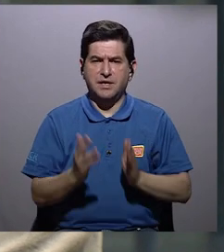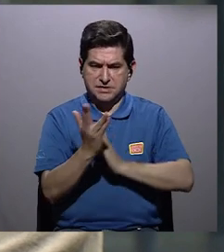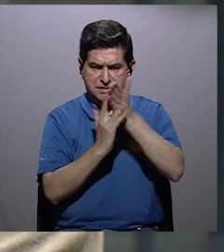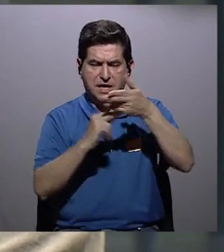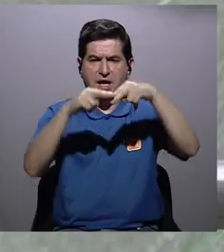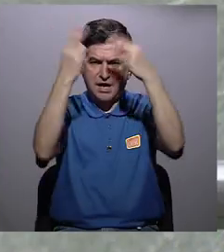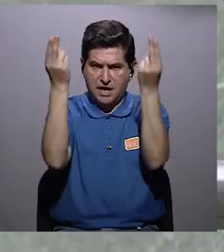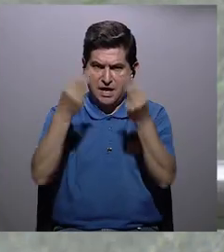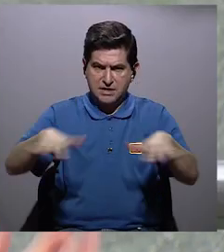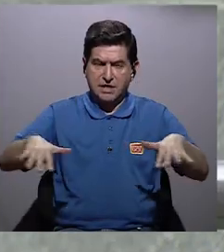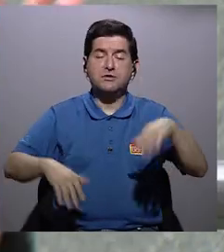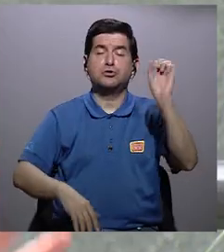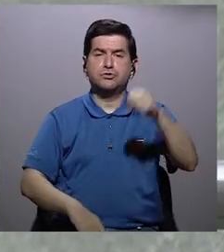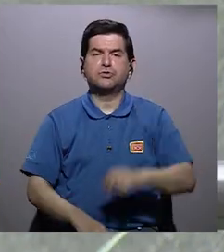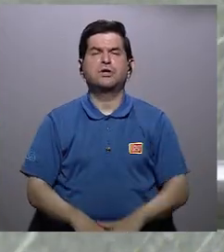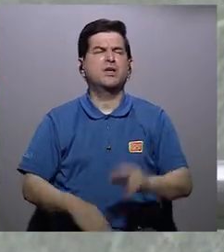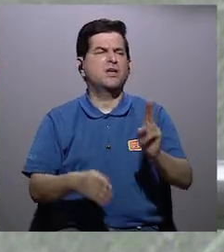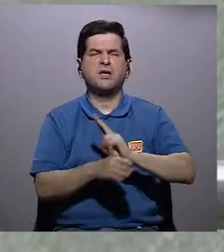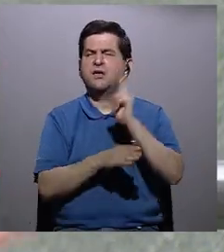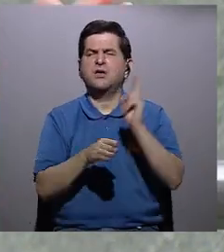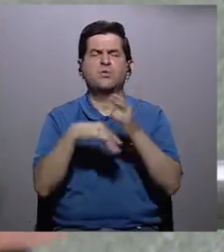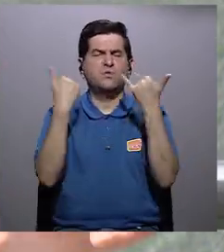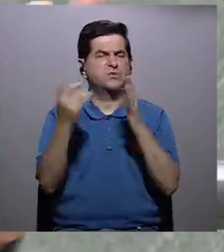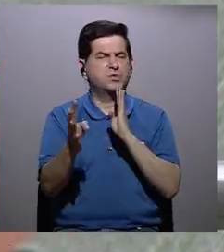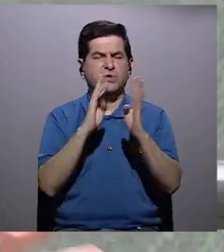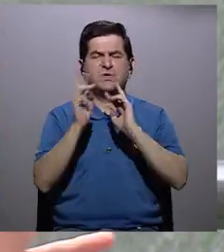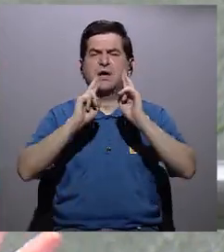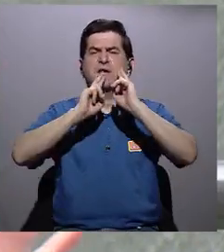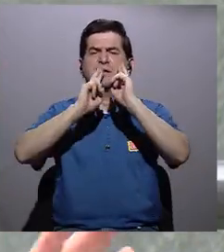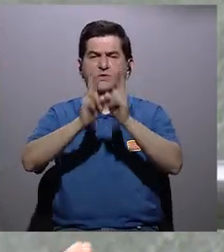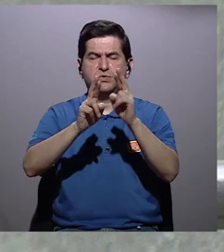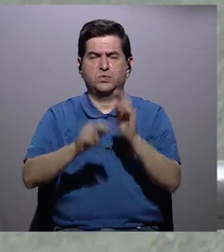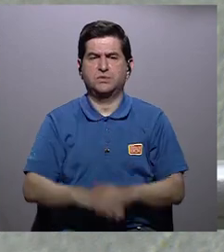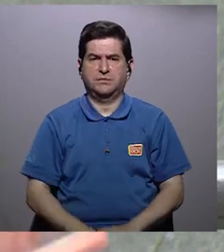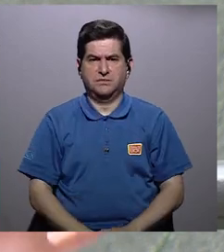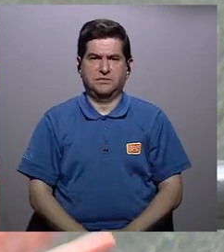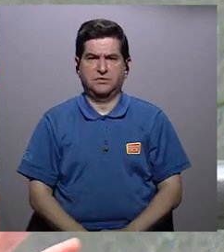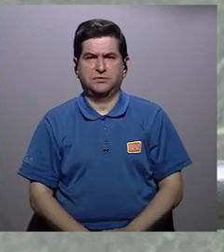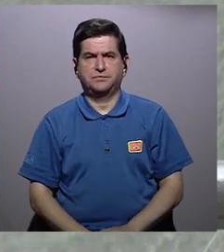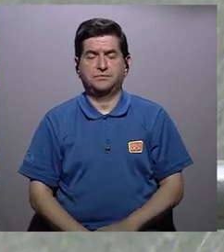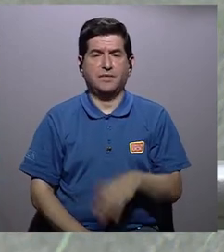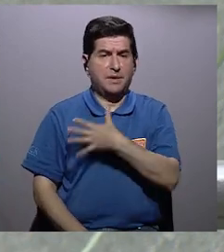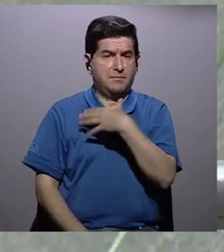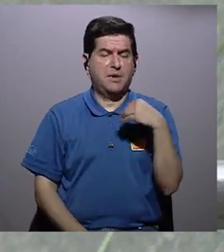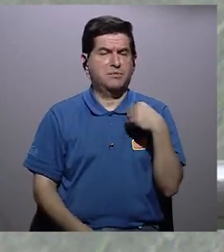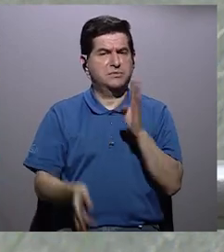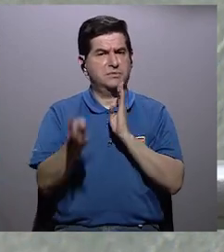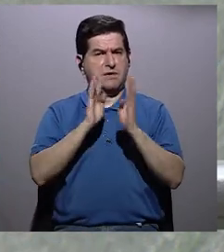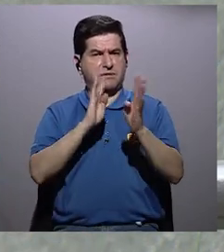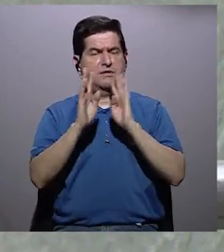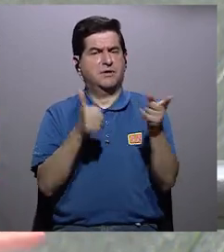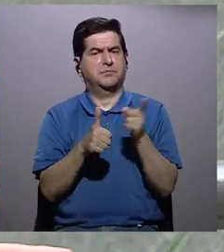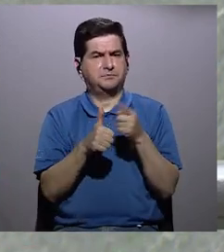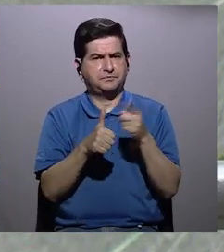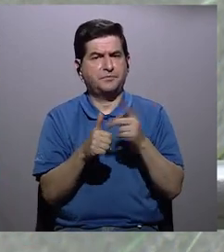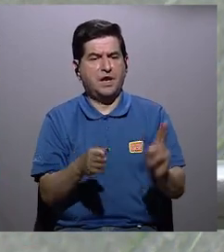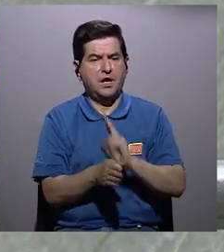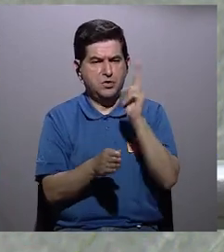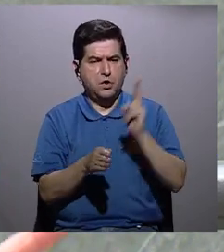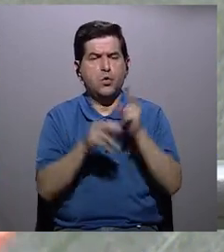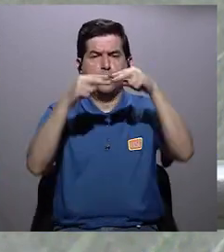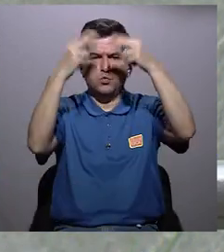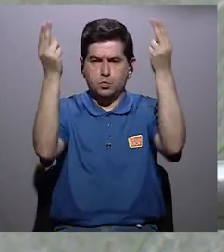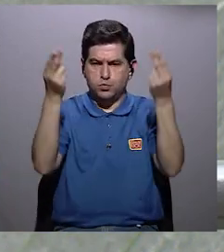Internet. Exactamente. ¿Qué uso? Ya hablando un poquito acerca de los resultados, ¿verdad? Tal vez me gustaría que hablemos primero acerca del uso en